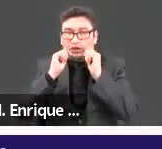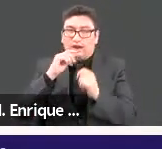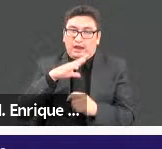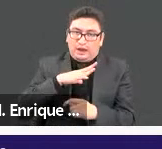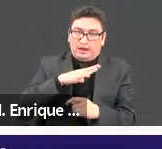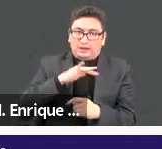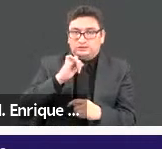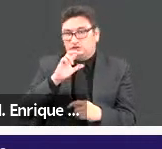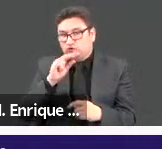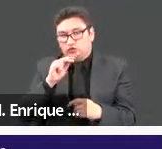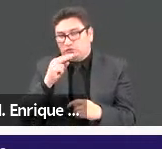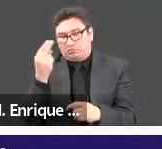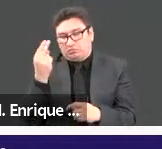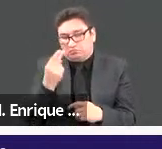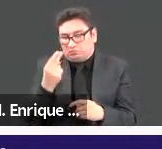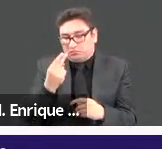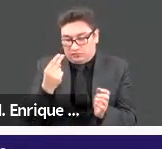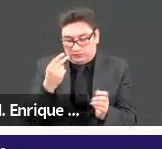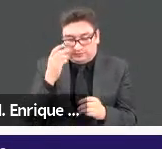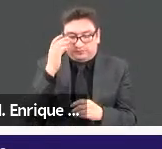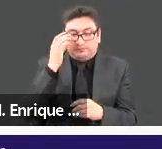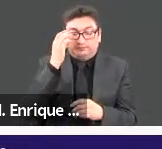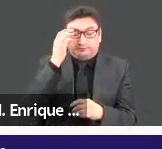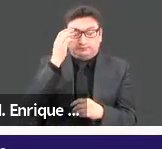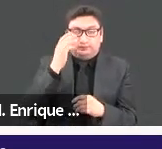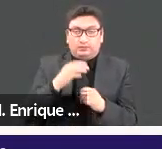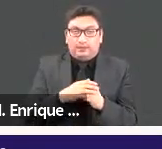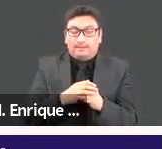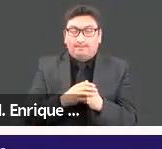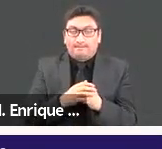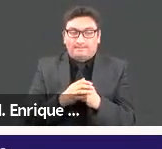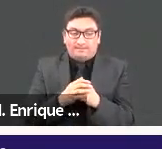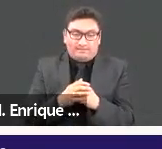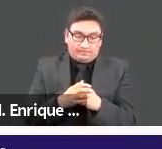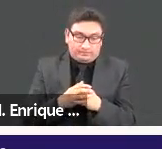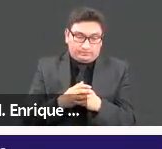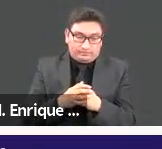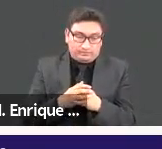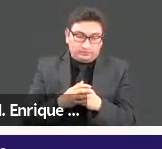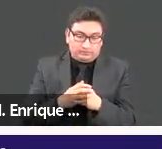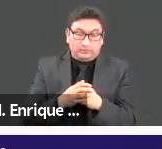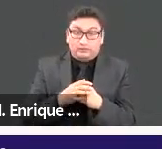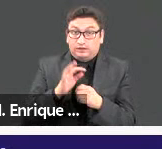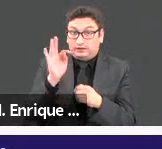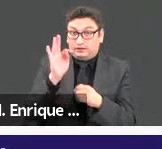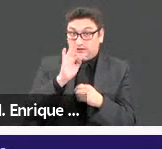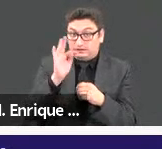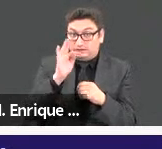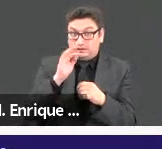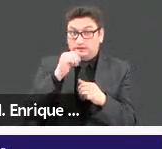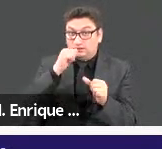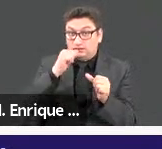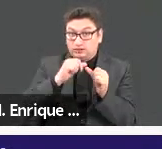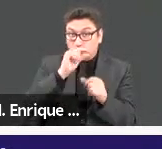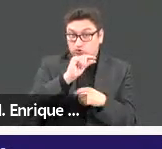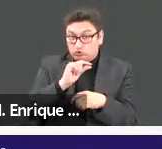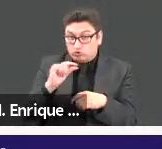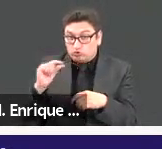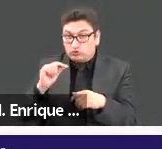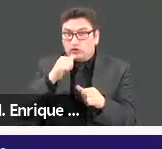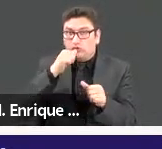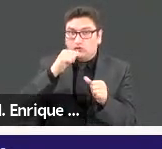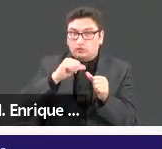que nosotros lo escribamos. Tampoco es importante si escribimos con puras minúsculas, con puras mayúsculas